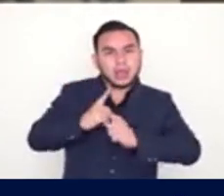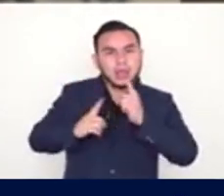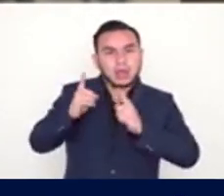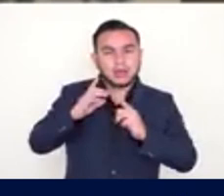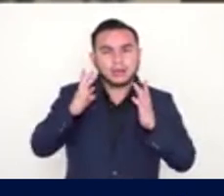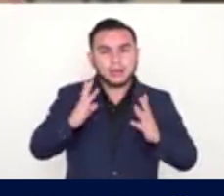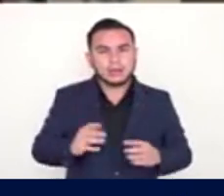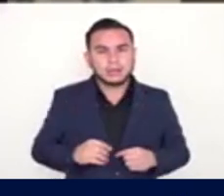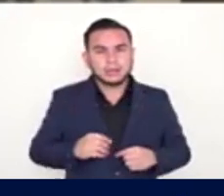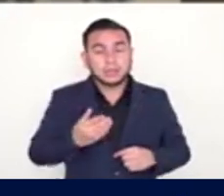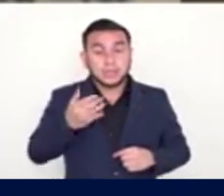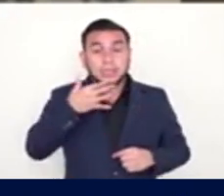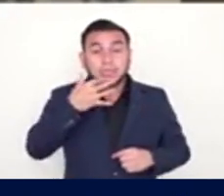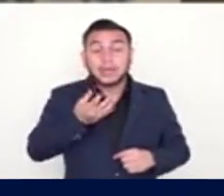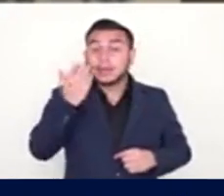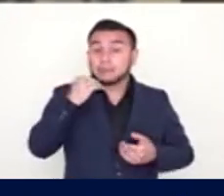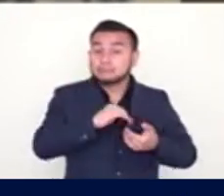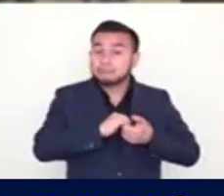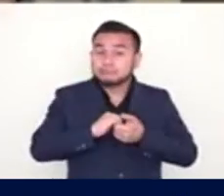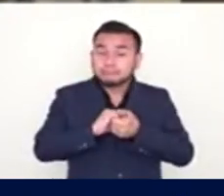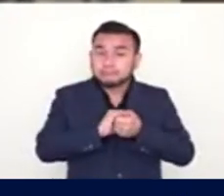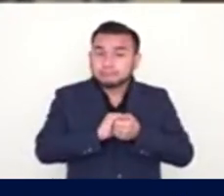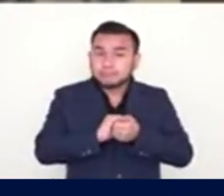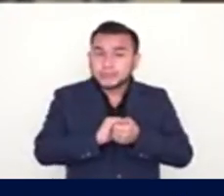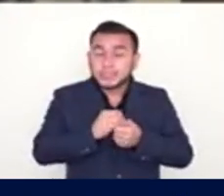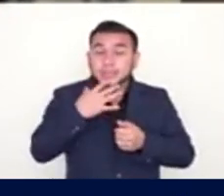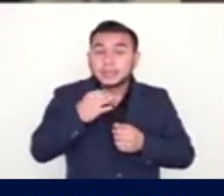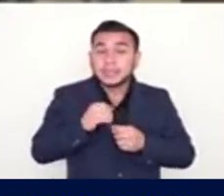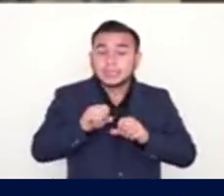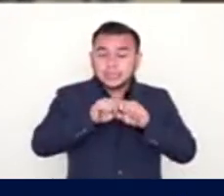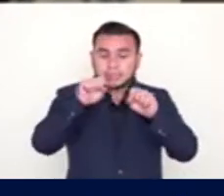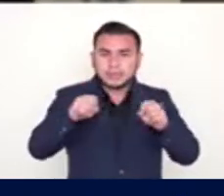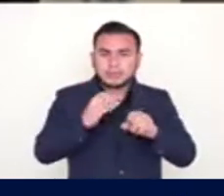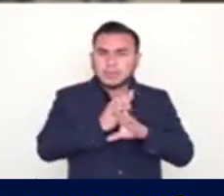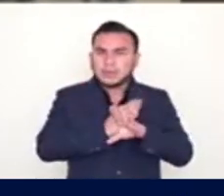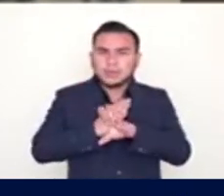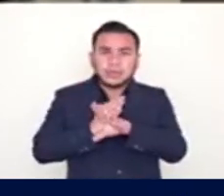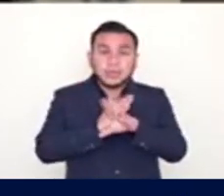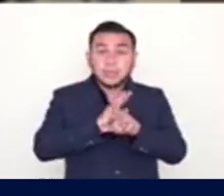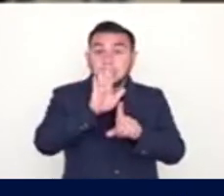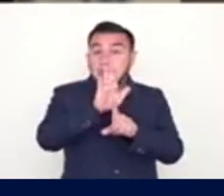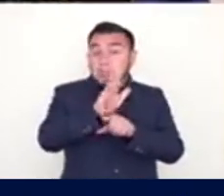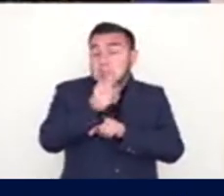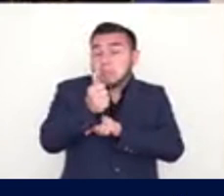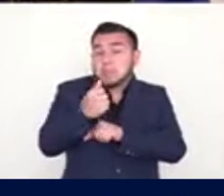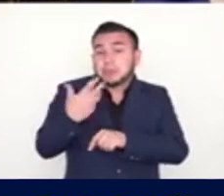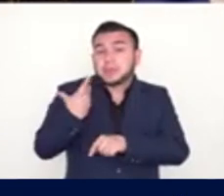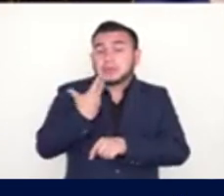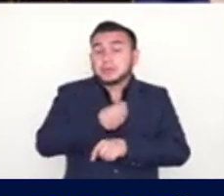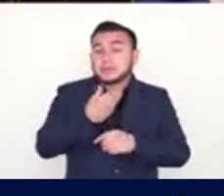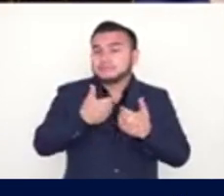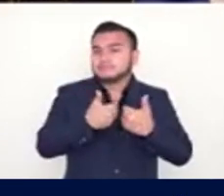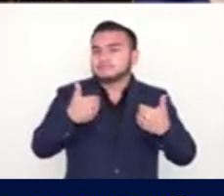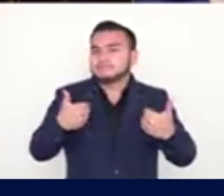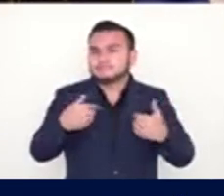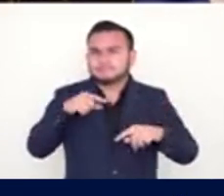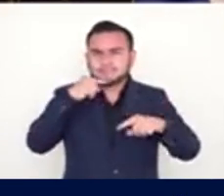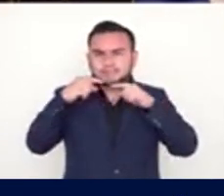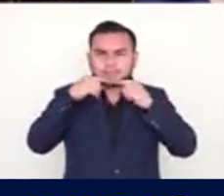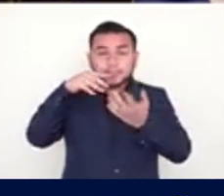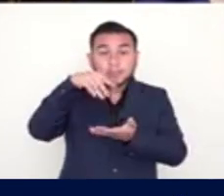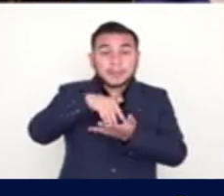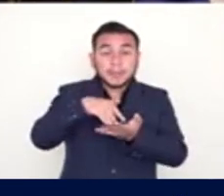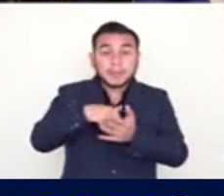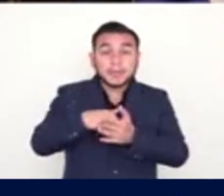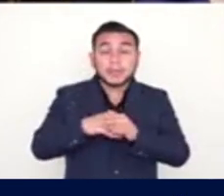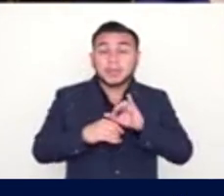al gobierno. Sí, claro, antes de que se unieran. Ahora son lo mismo, defienden al sistema, está bien, ustedes están de ese lado, nosotros estamos de ese lado. En una democracia siempre hay